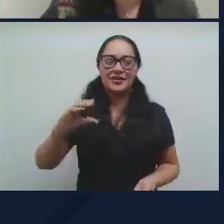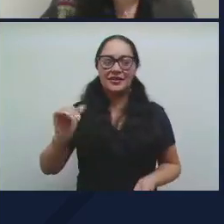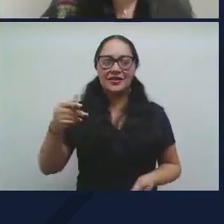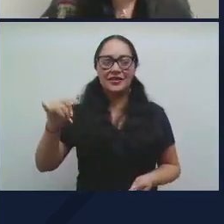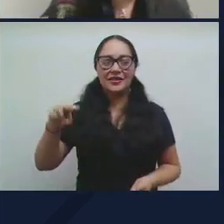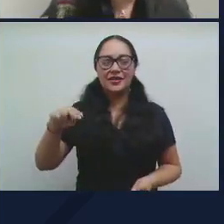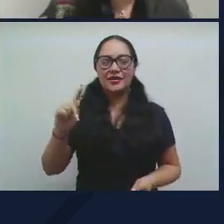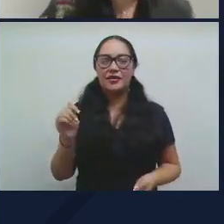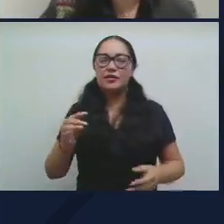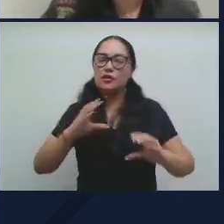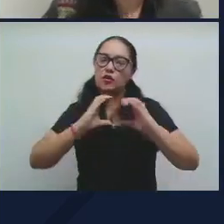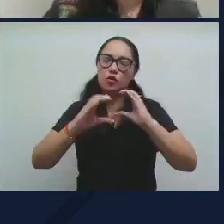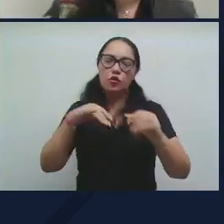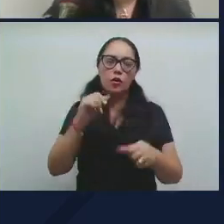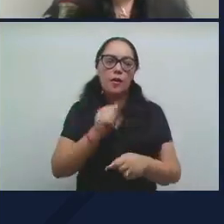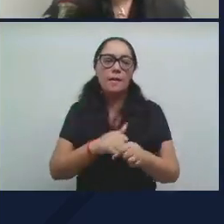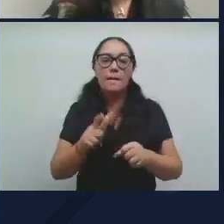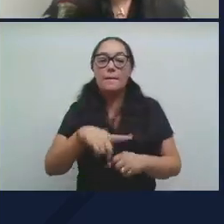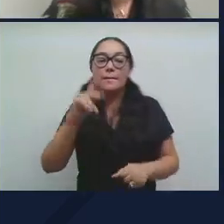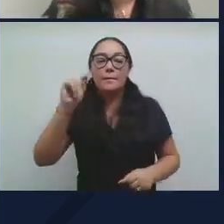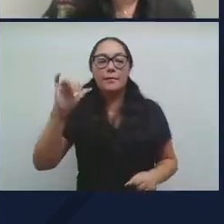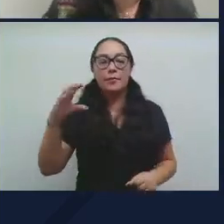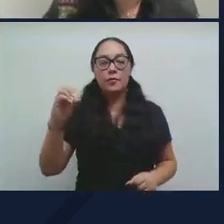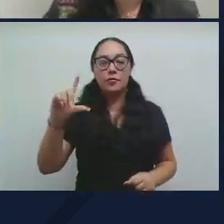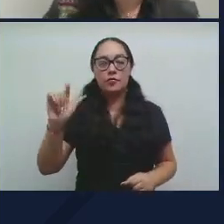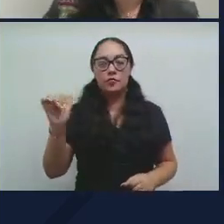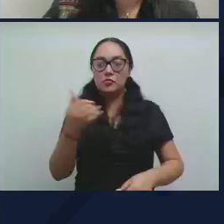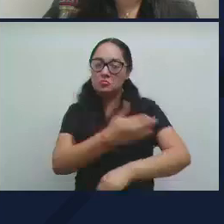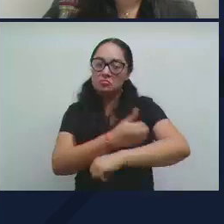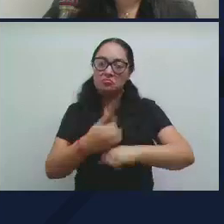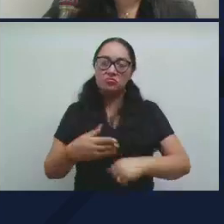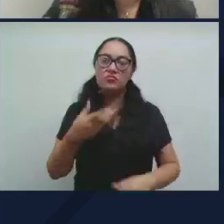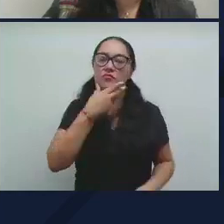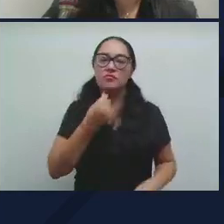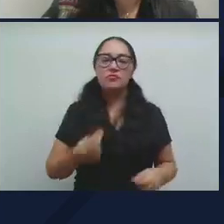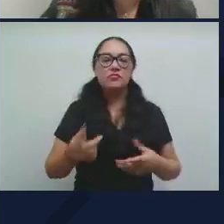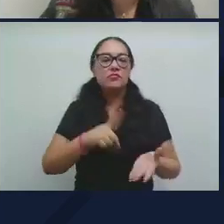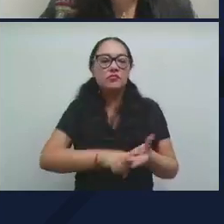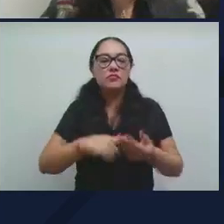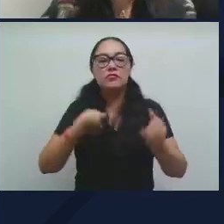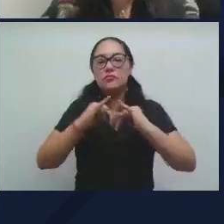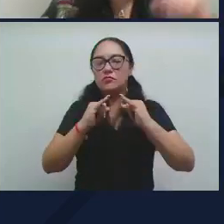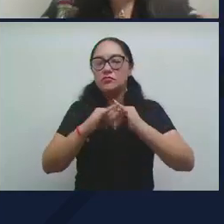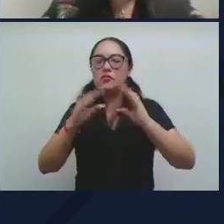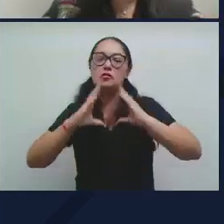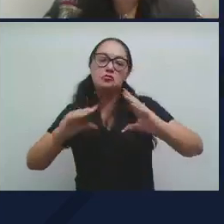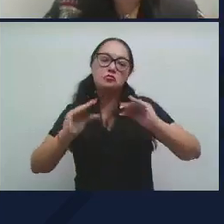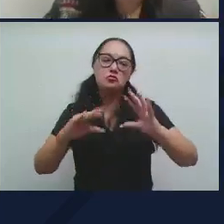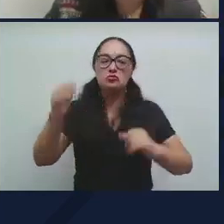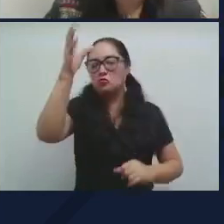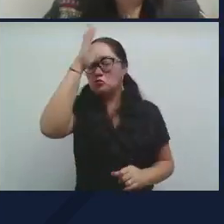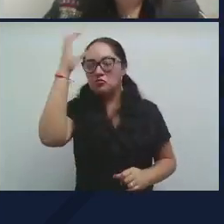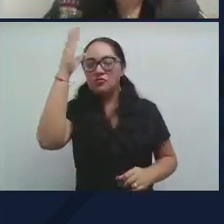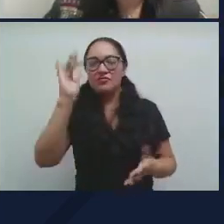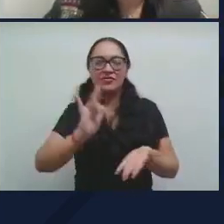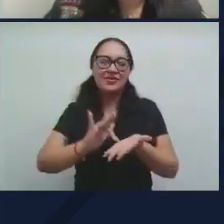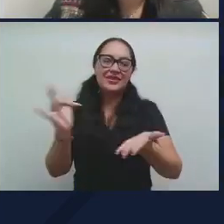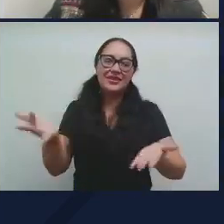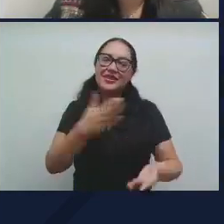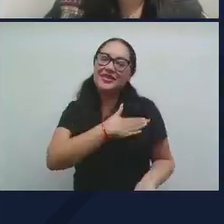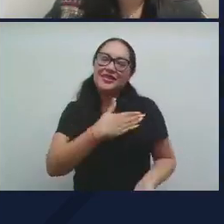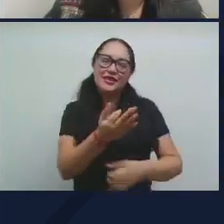comunicación, Paola, y a mis compañeras y compañeros del Instituto de Formación y Capacitación. Que tengan todas y todos muy buena tarde. Muchas gracias.